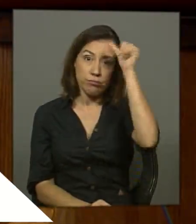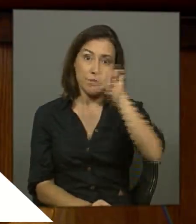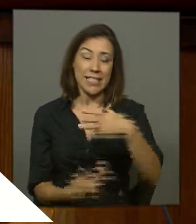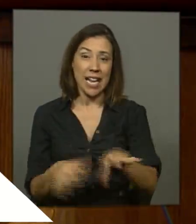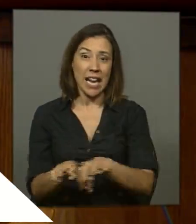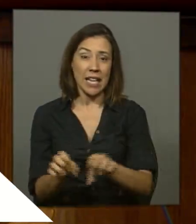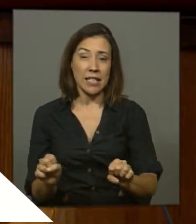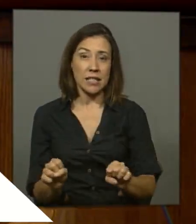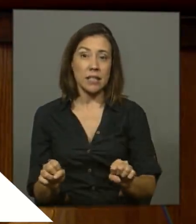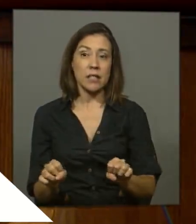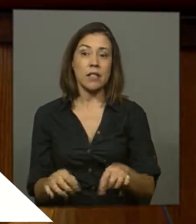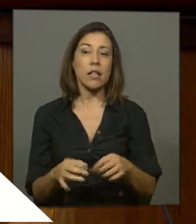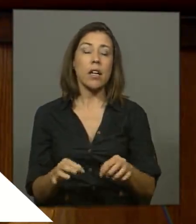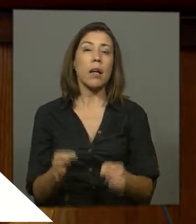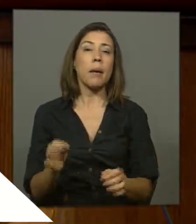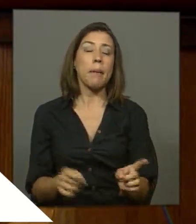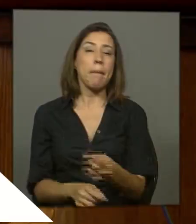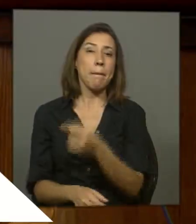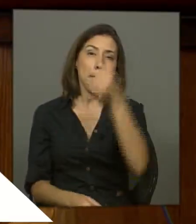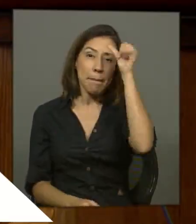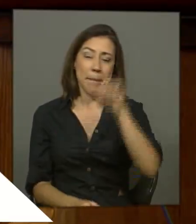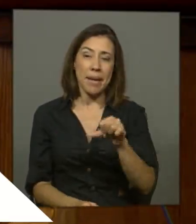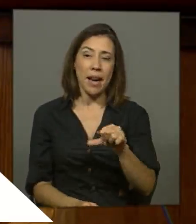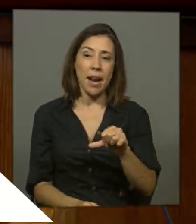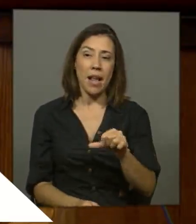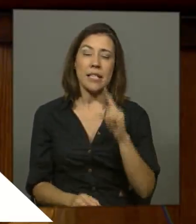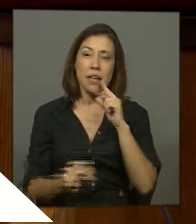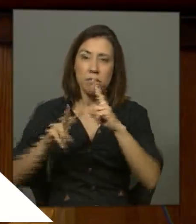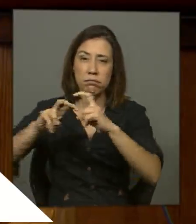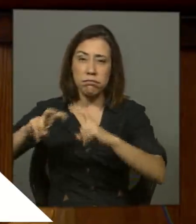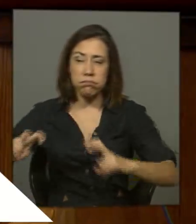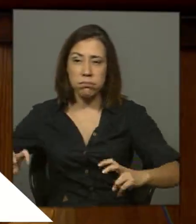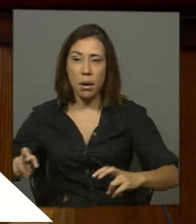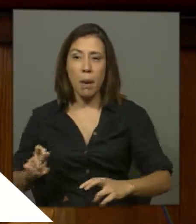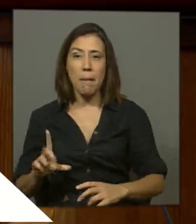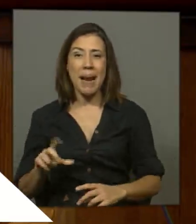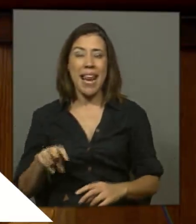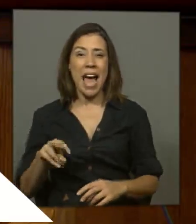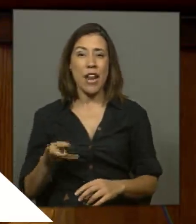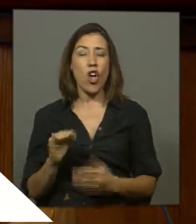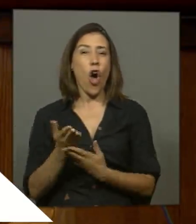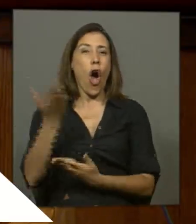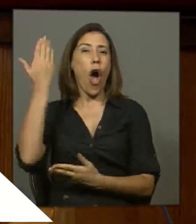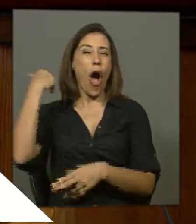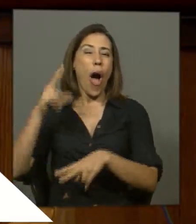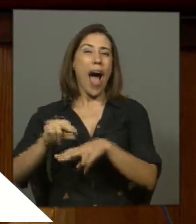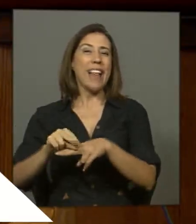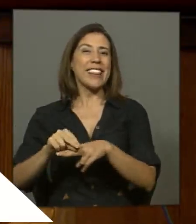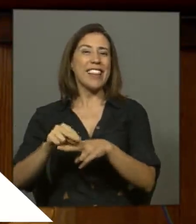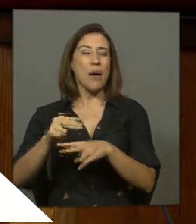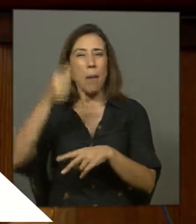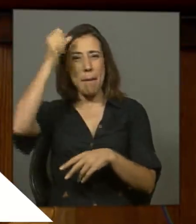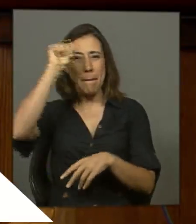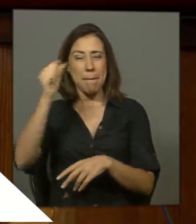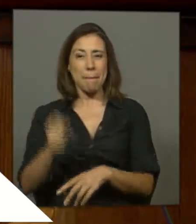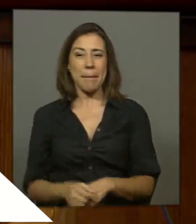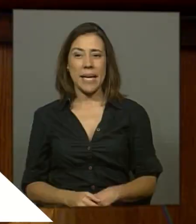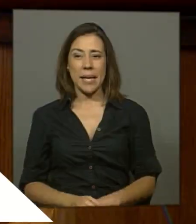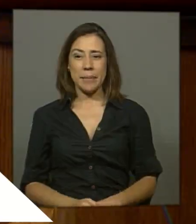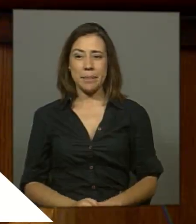otras 18 personas el proceso penal entre la etapa de sumario y plenario estamos en el Antiguo proceso penal